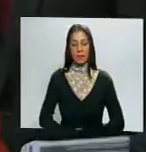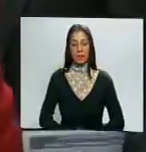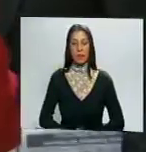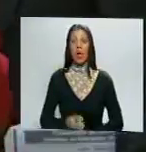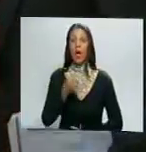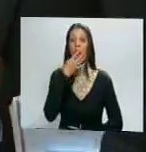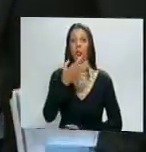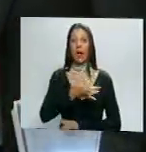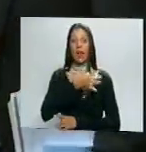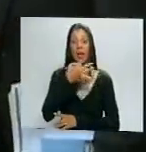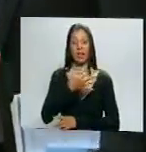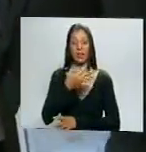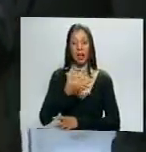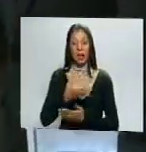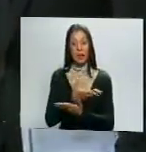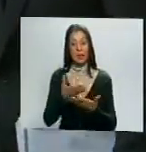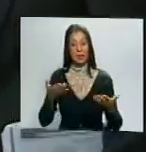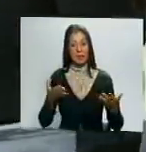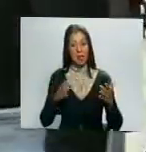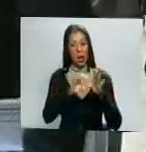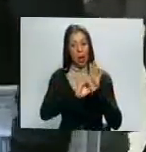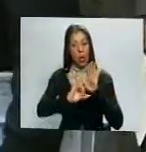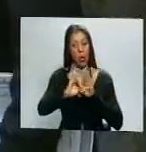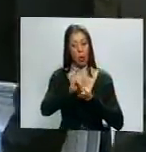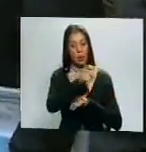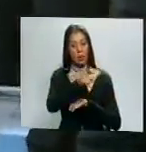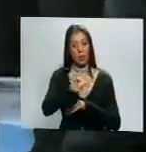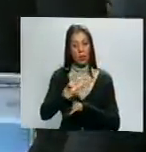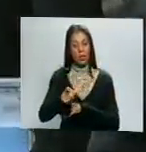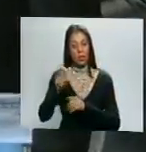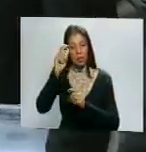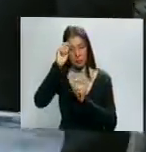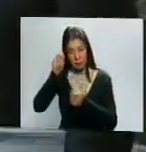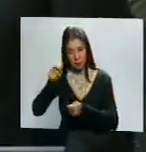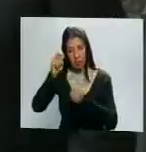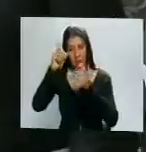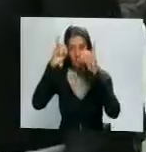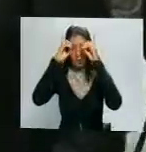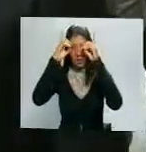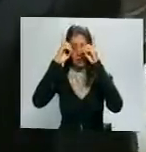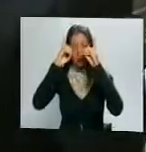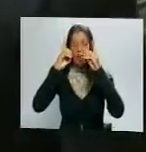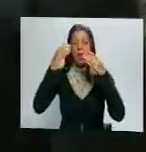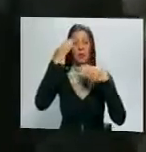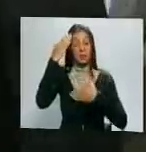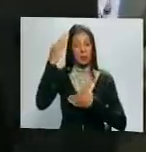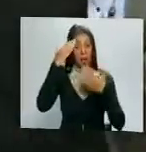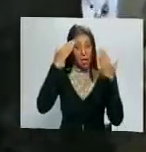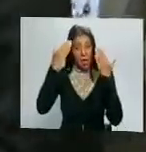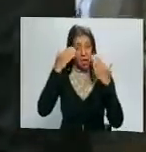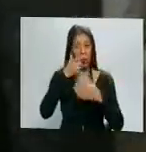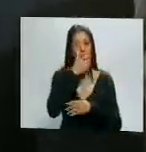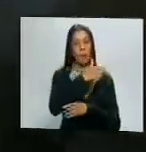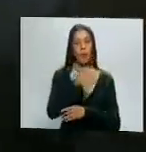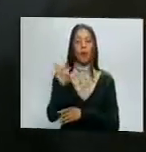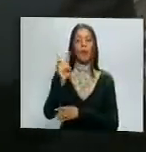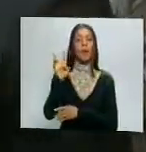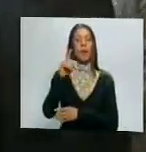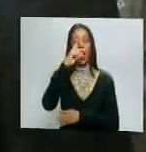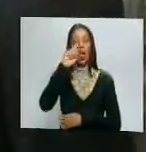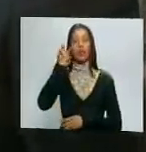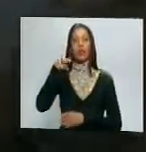Buenas tardes a todos los colegas constituyentes, presidenta. Saludar al pueblo de Venezuela en este año 2018, año de